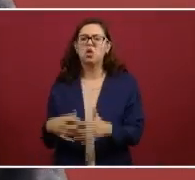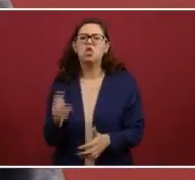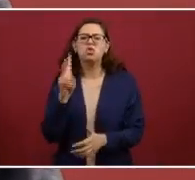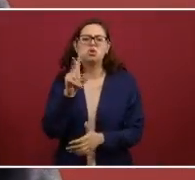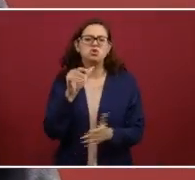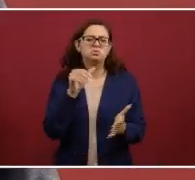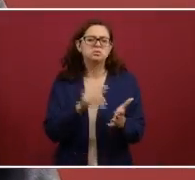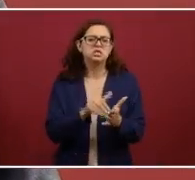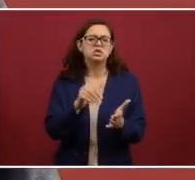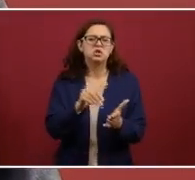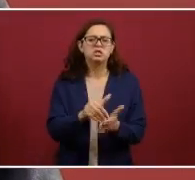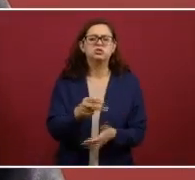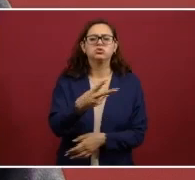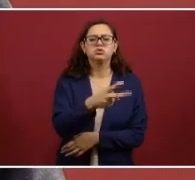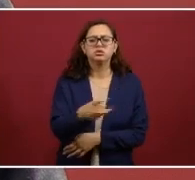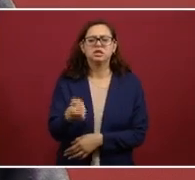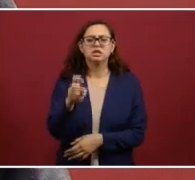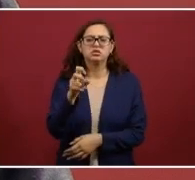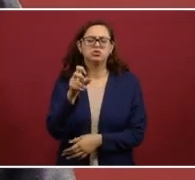2.200.000 barriles.